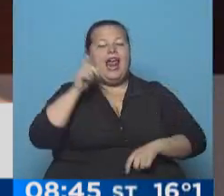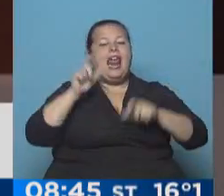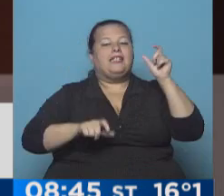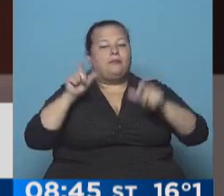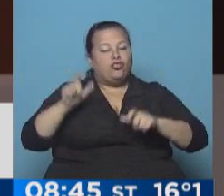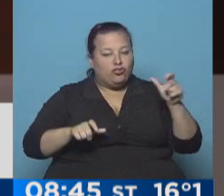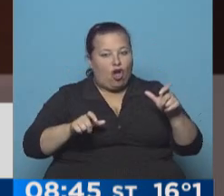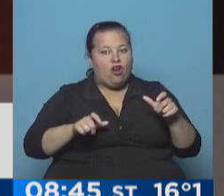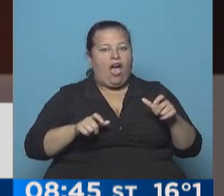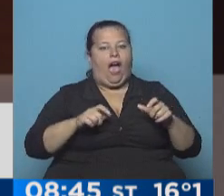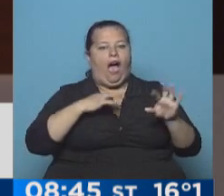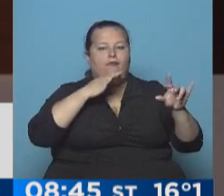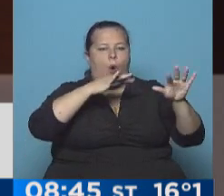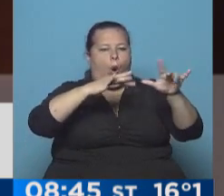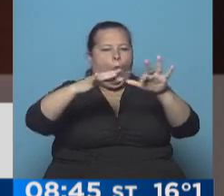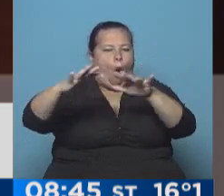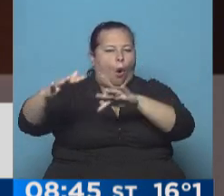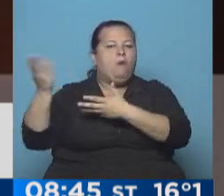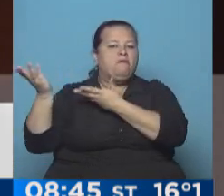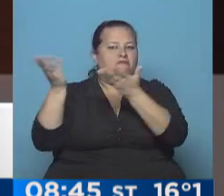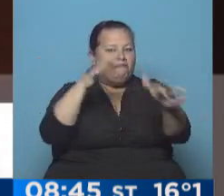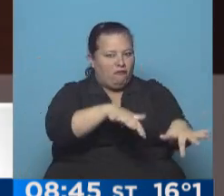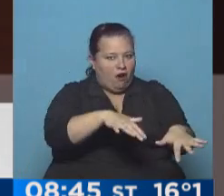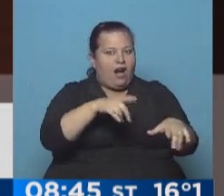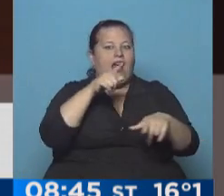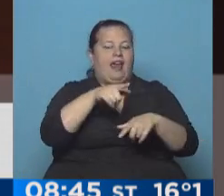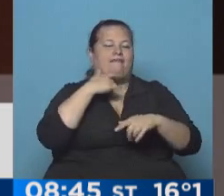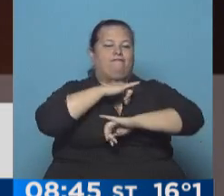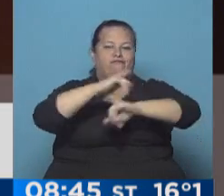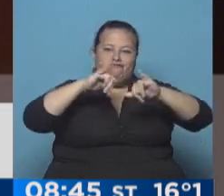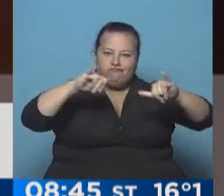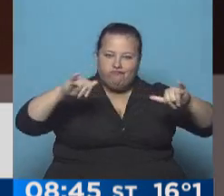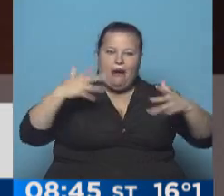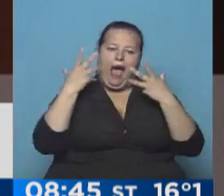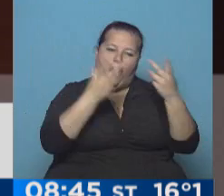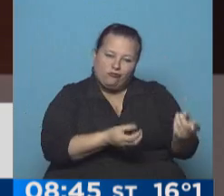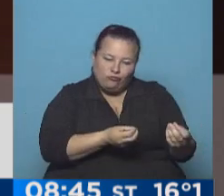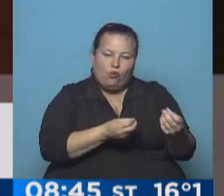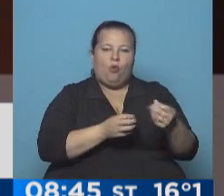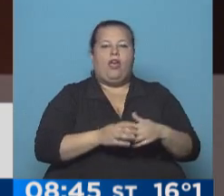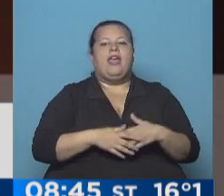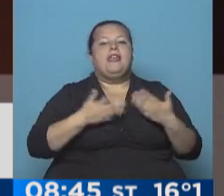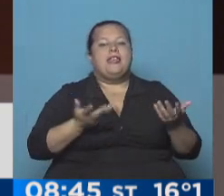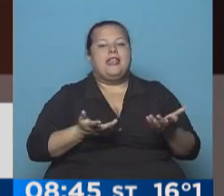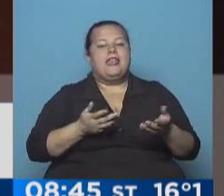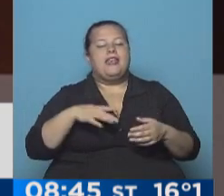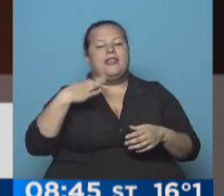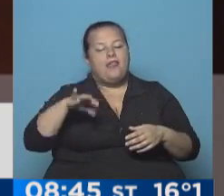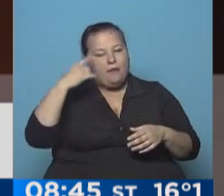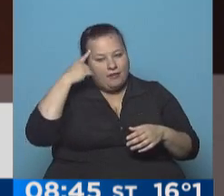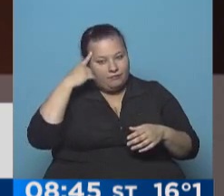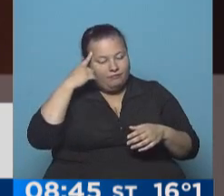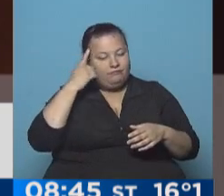gente se hizo eco a esta invitación a este llamado a la solidaridad y tenemos que tener